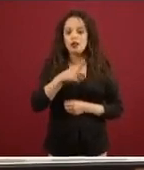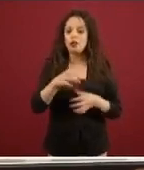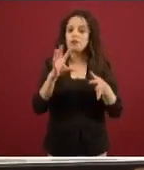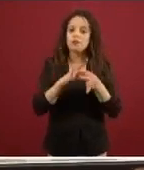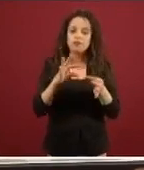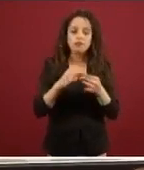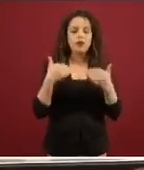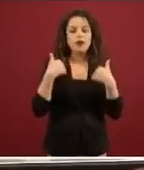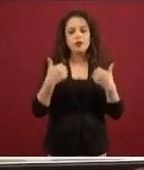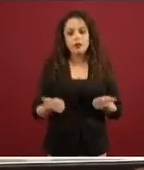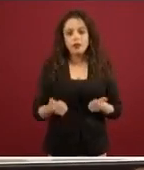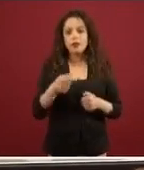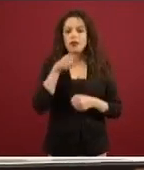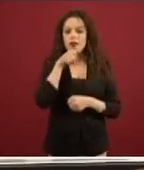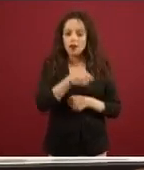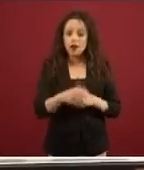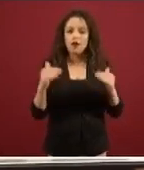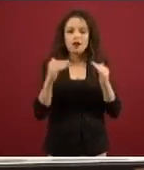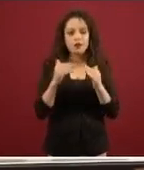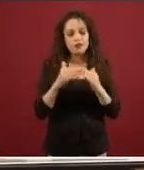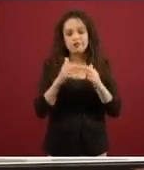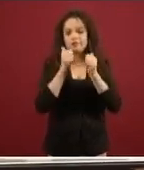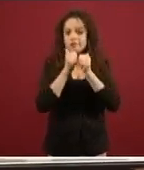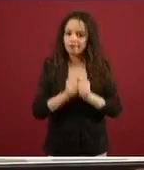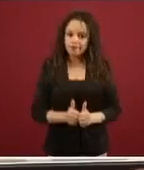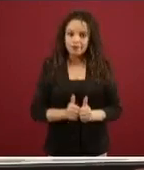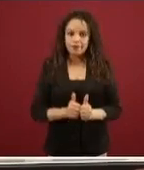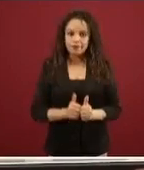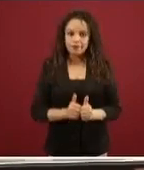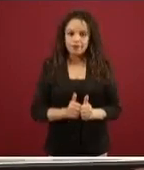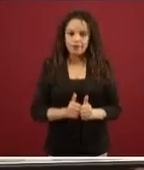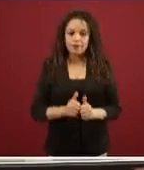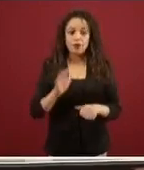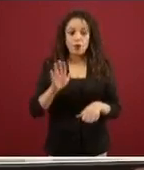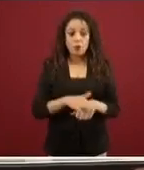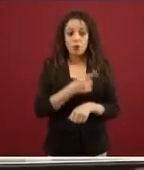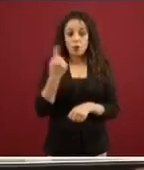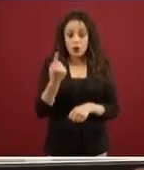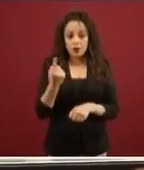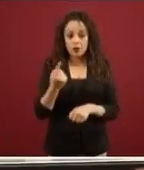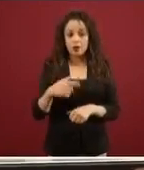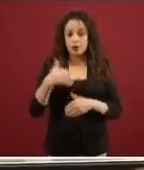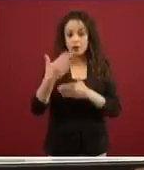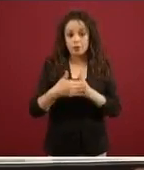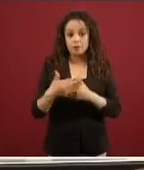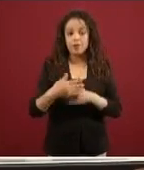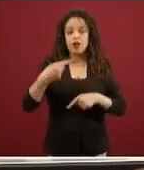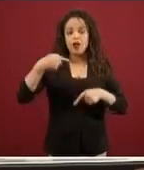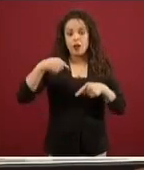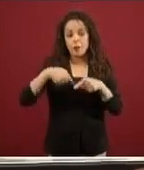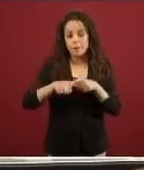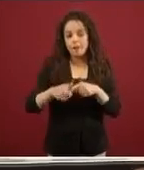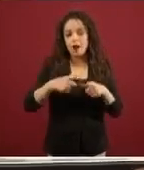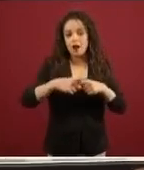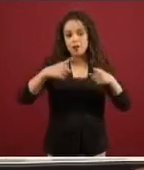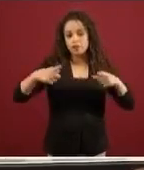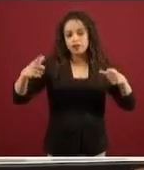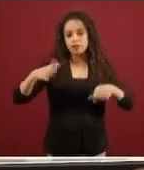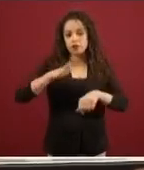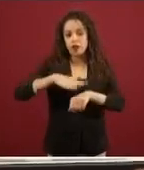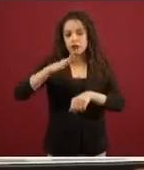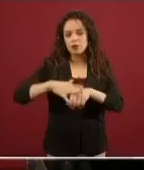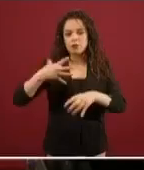ocurrir es que van a empezar a aumentar los contagios y eso le va a afectar a usted, a cada uno de ustedes y a